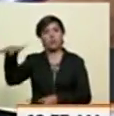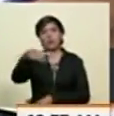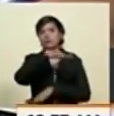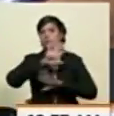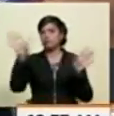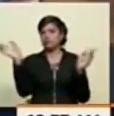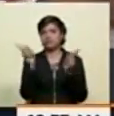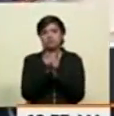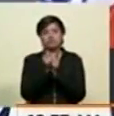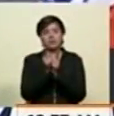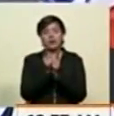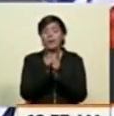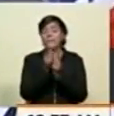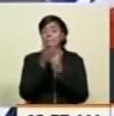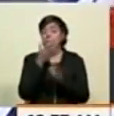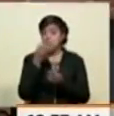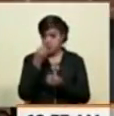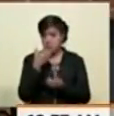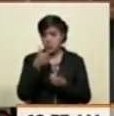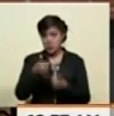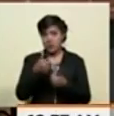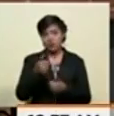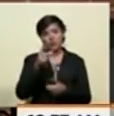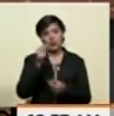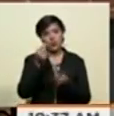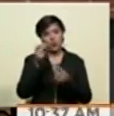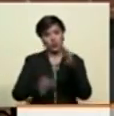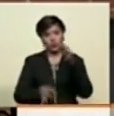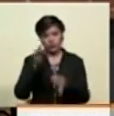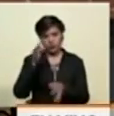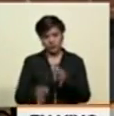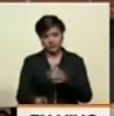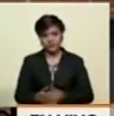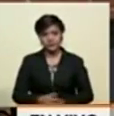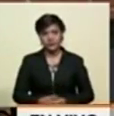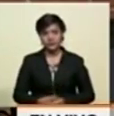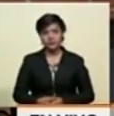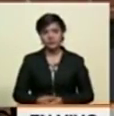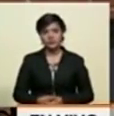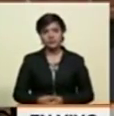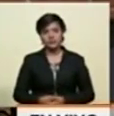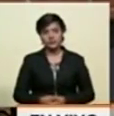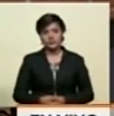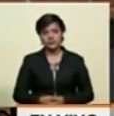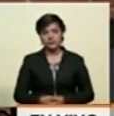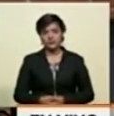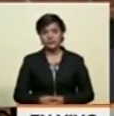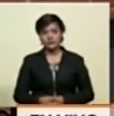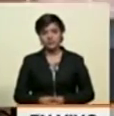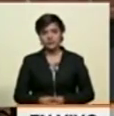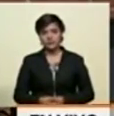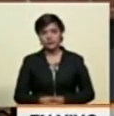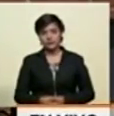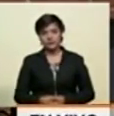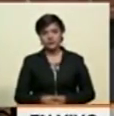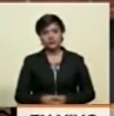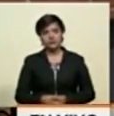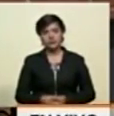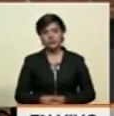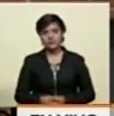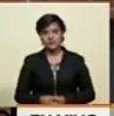que tenga un producto de calidad y a precio justo, a precio justo. Entonces allí,